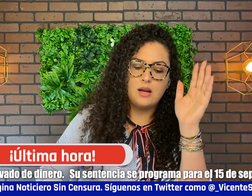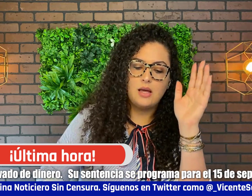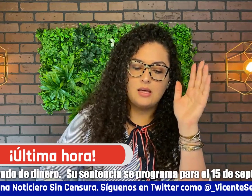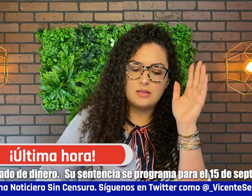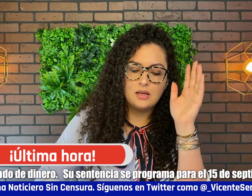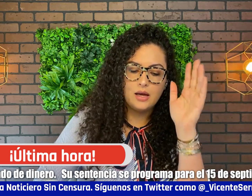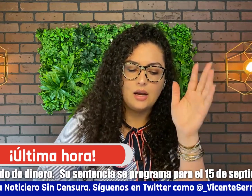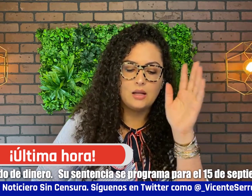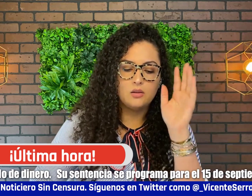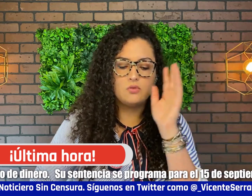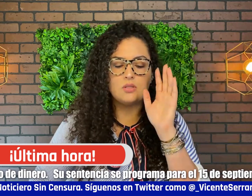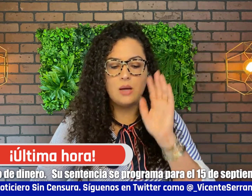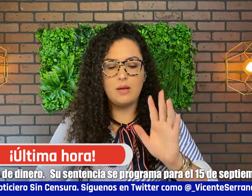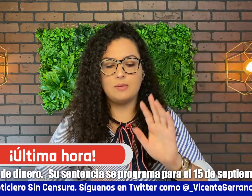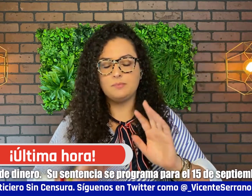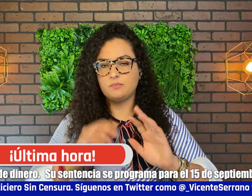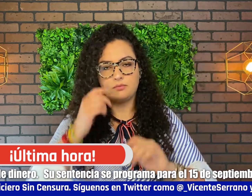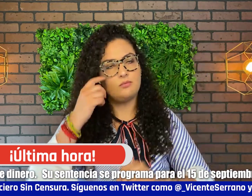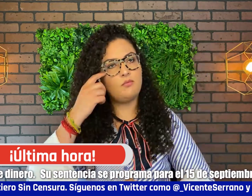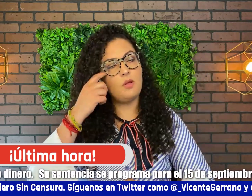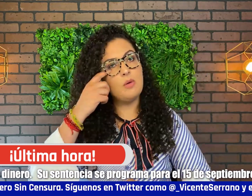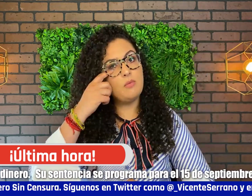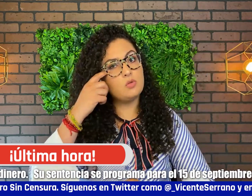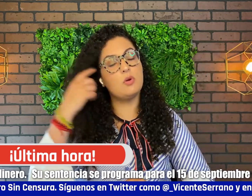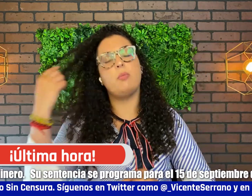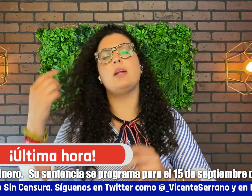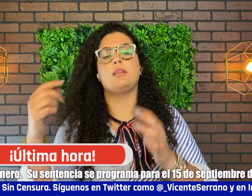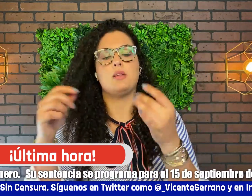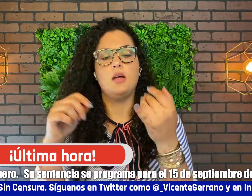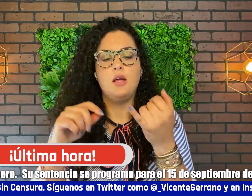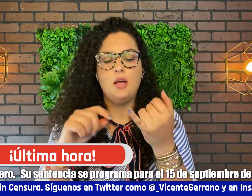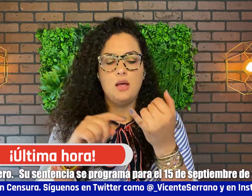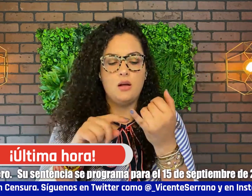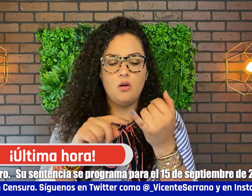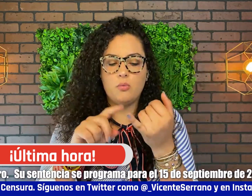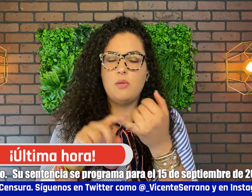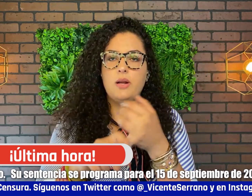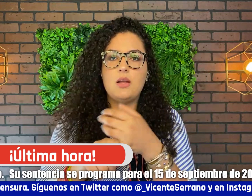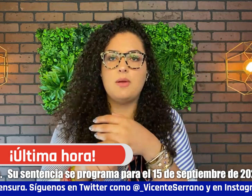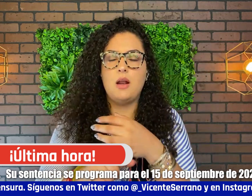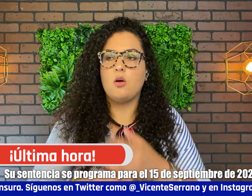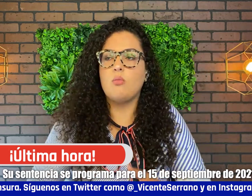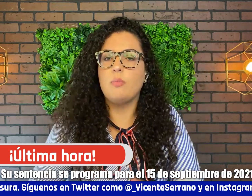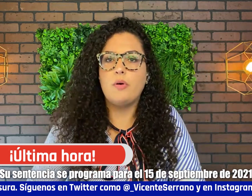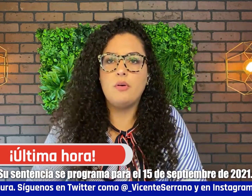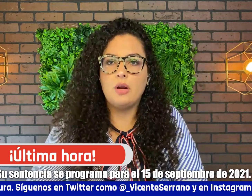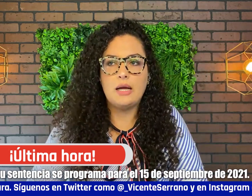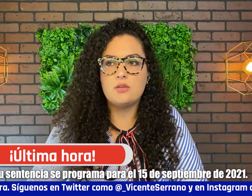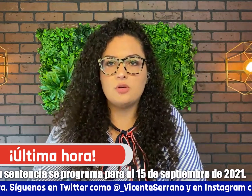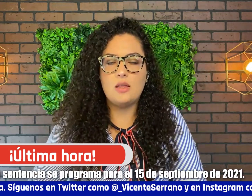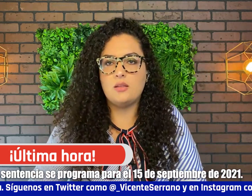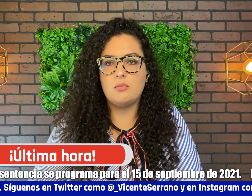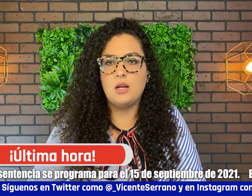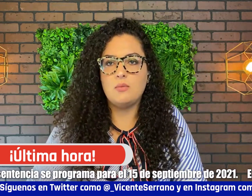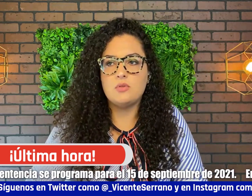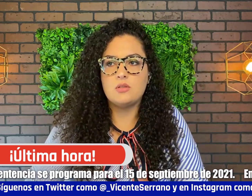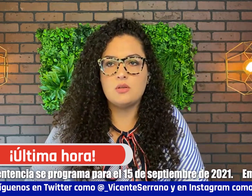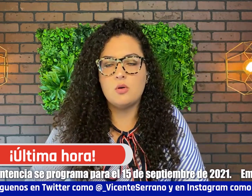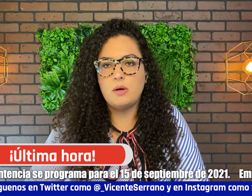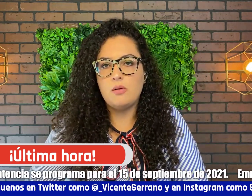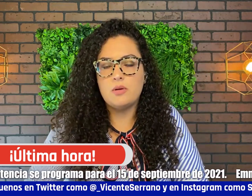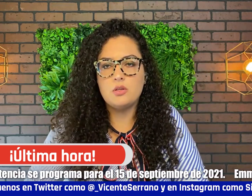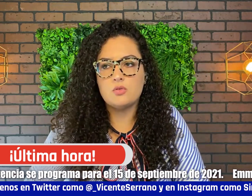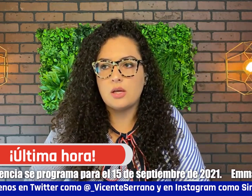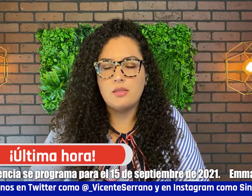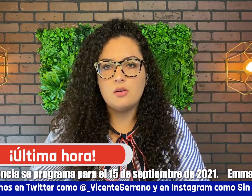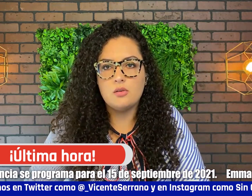se trae, que se carga. Entonces, a ver, vámonos por partes. Lo vuelven a liberar, como por, ¿acaso ya determinamos si es